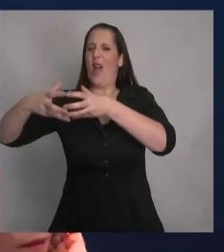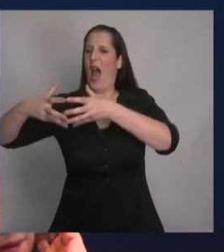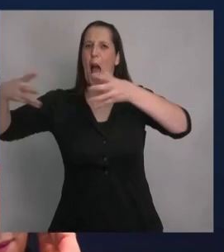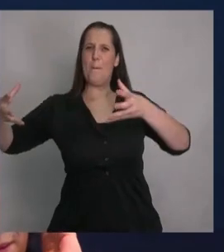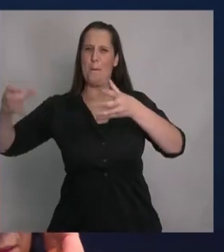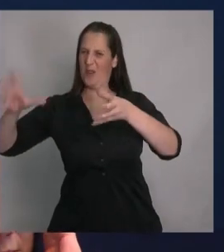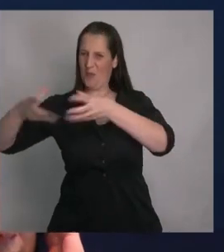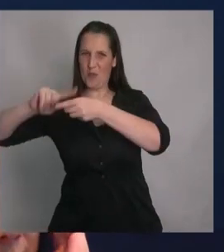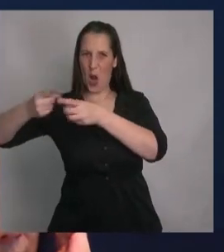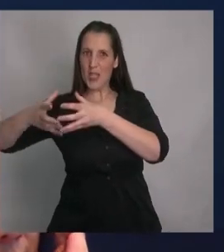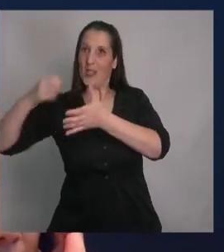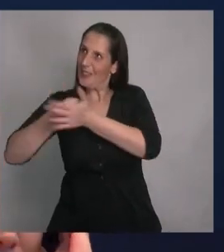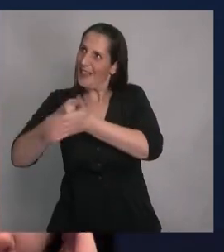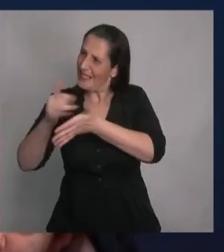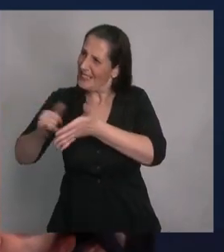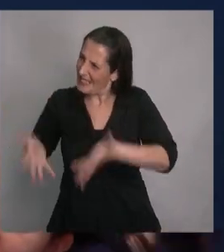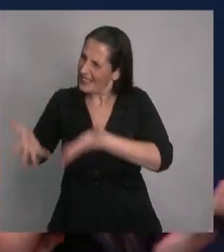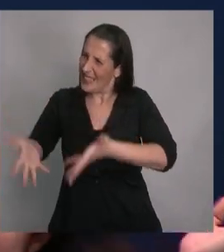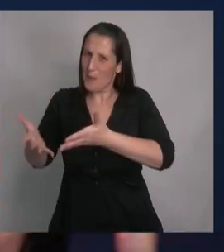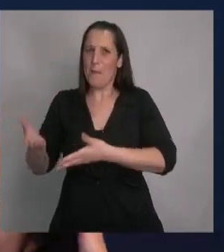homenajee la memoria de Salvador Allende.